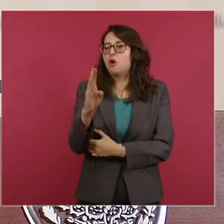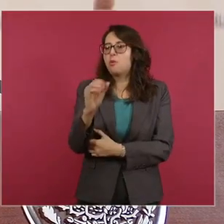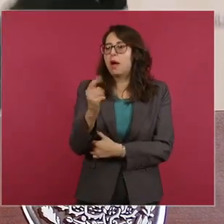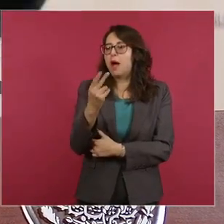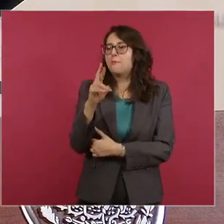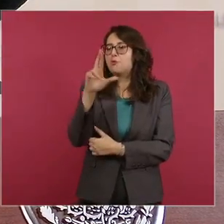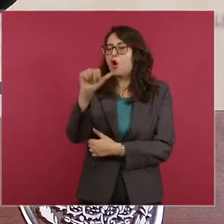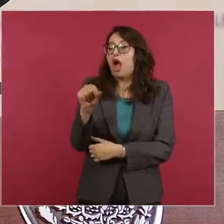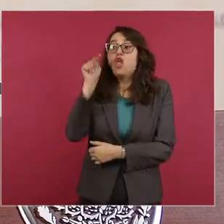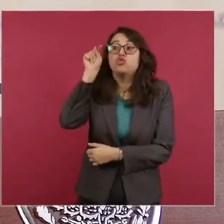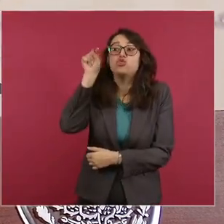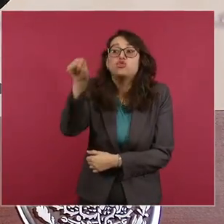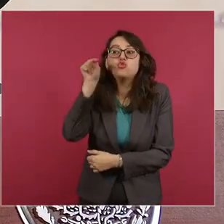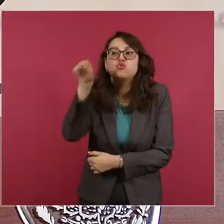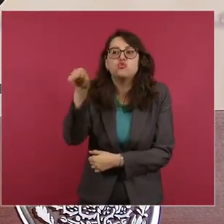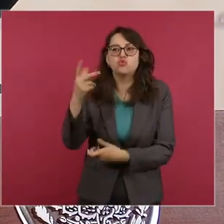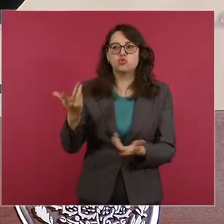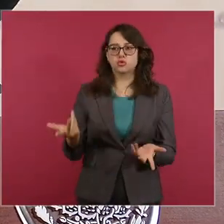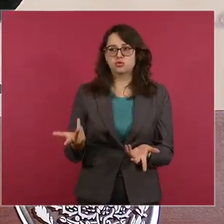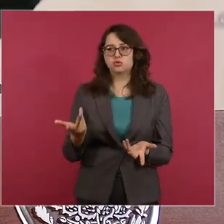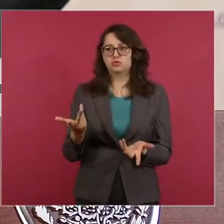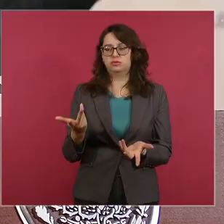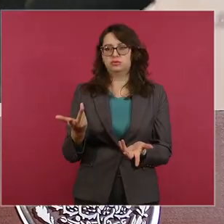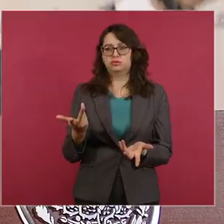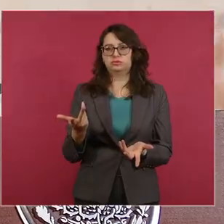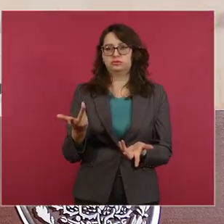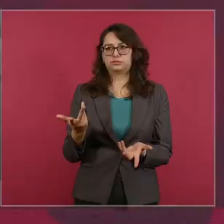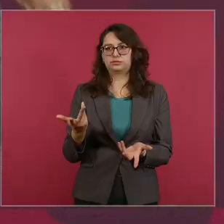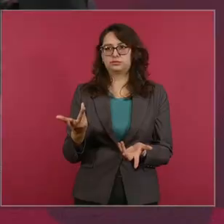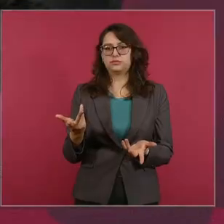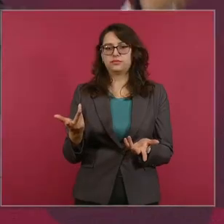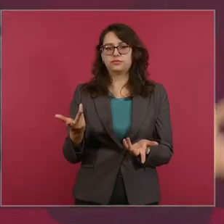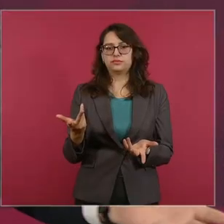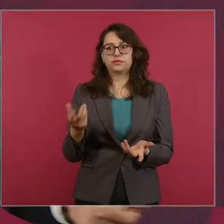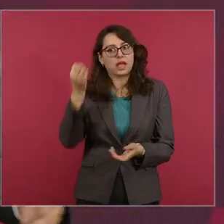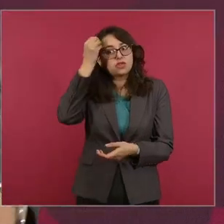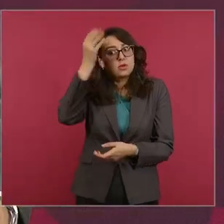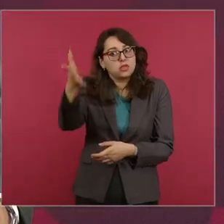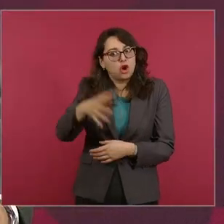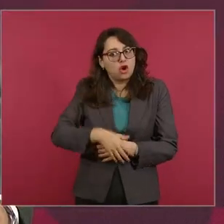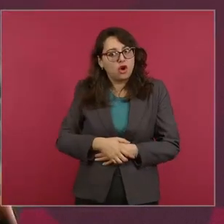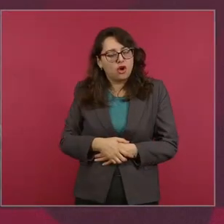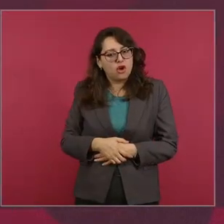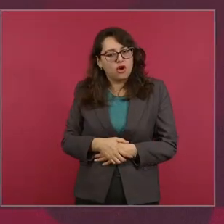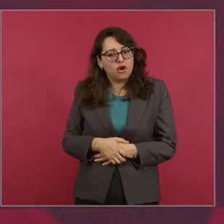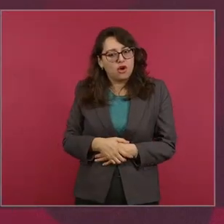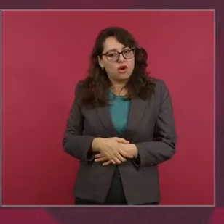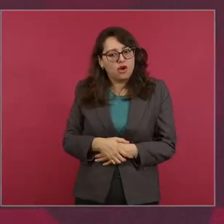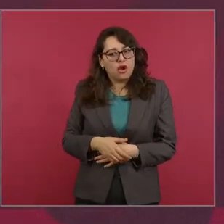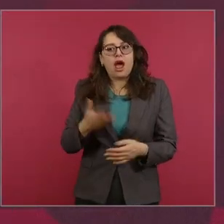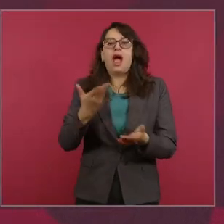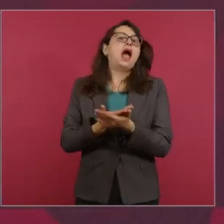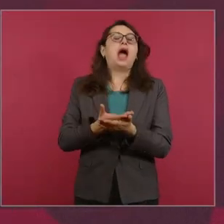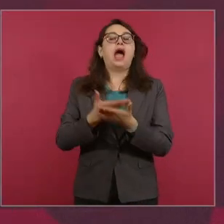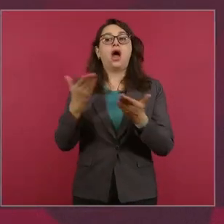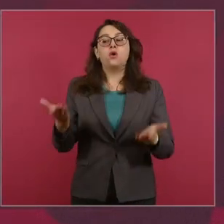el que se rescatara a los banqueros y a los grandes empresarios, ya se le olvidó. ¿Y qué quiere